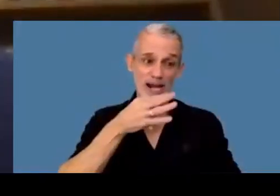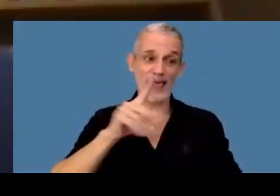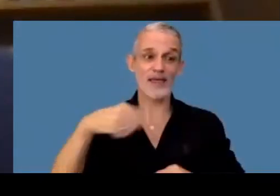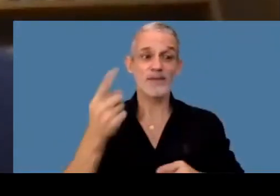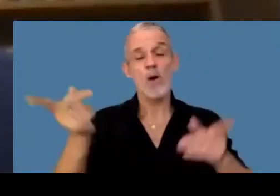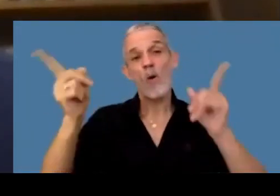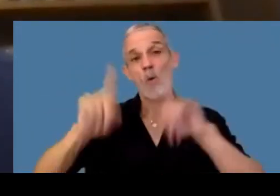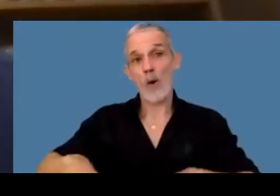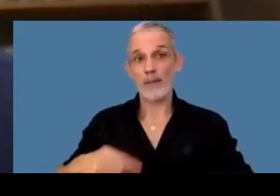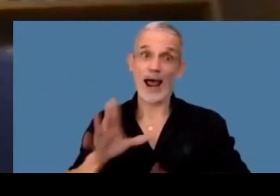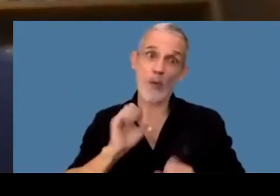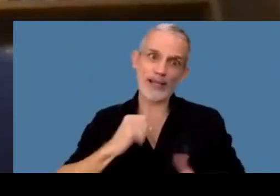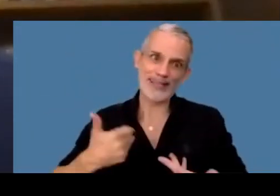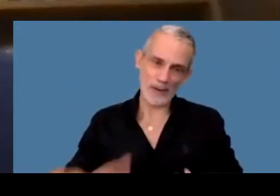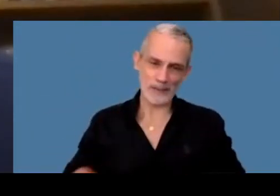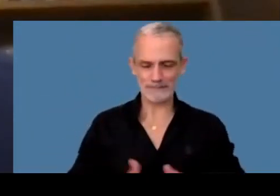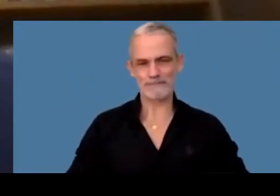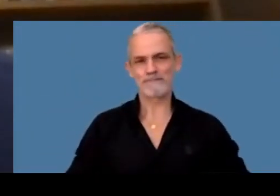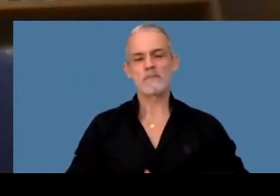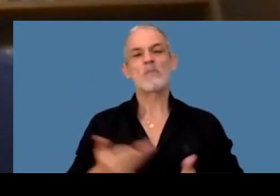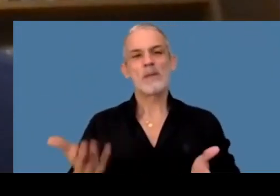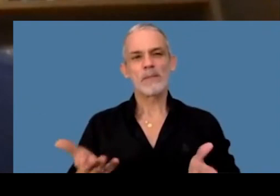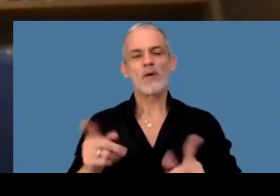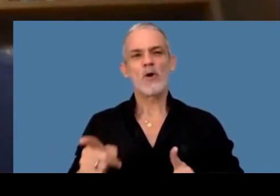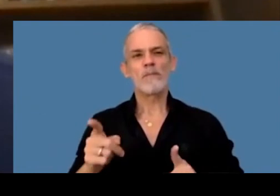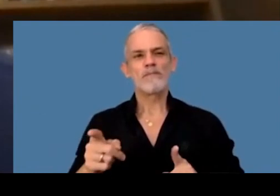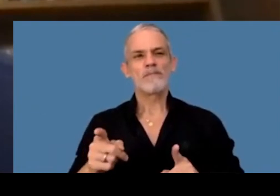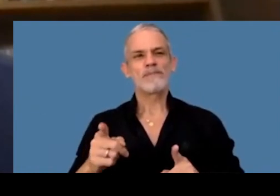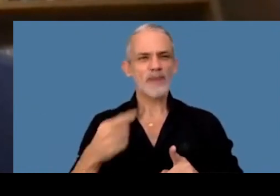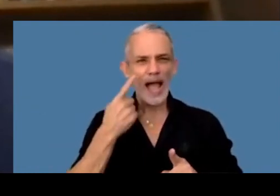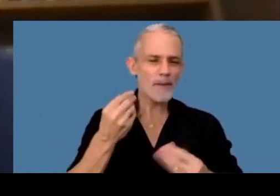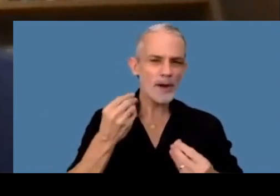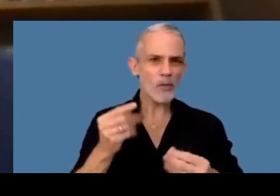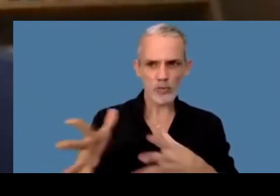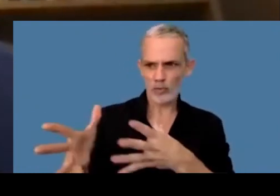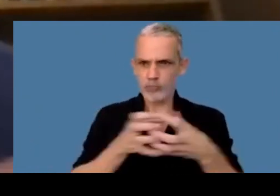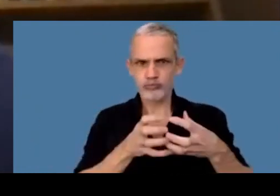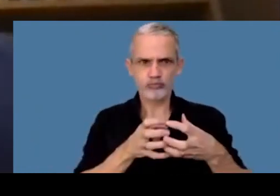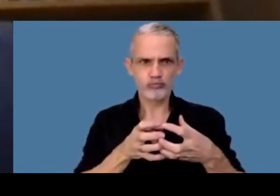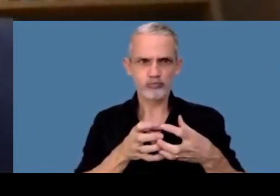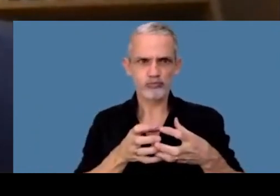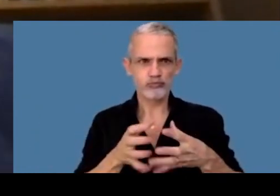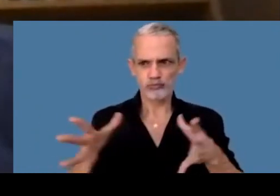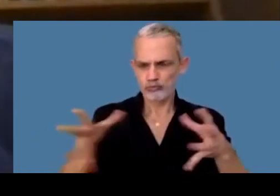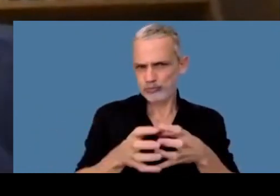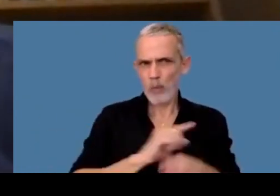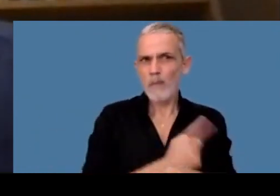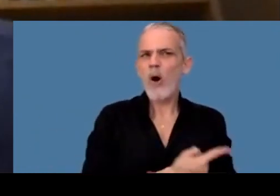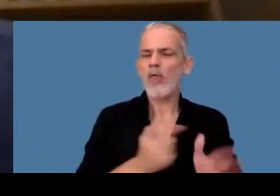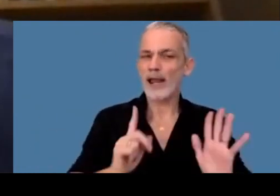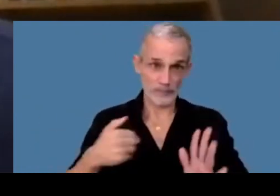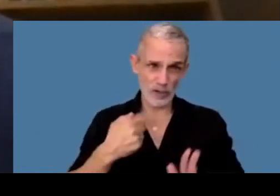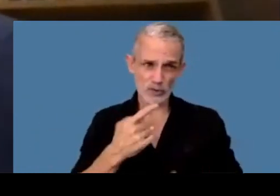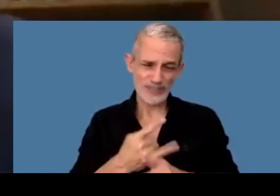soportarme. Pero vamos a ver la concentración. Miren, yo siempre digo un